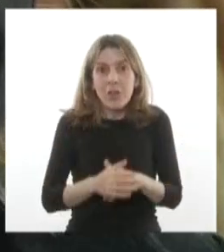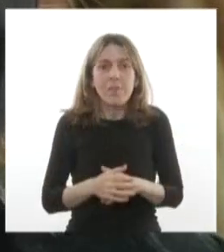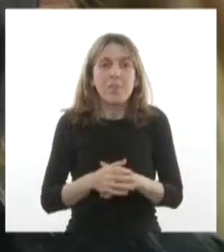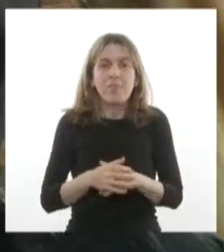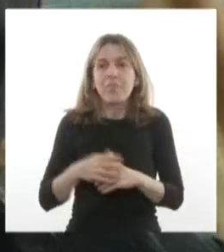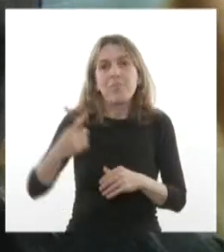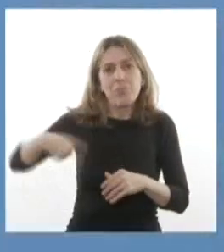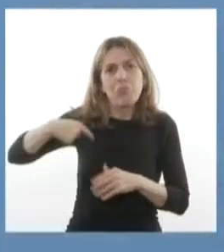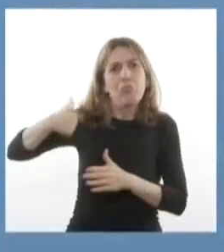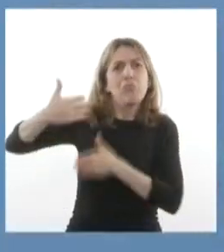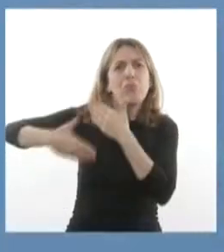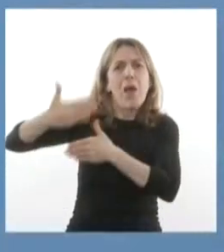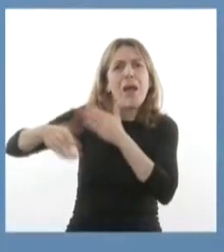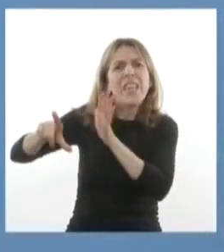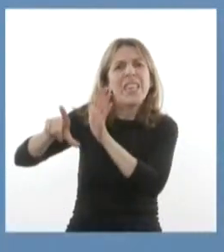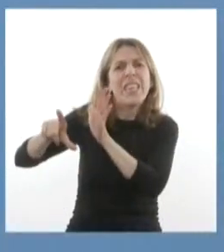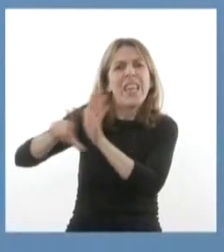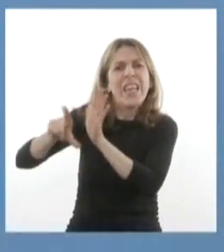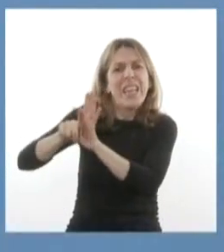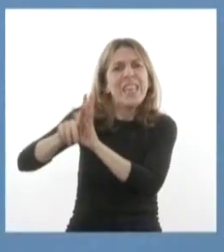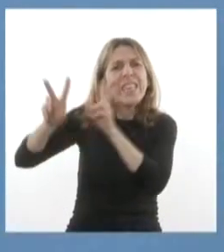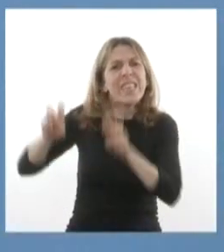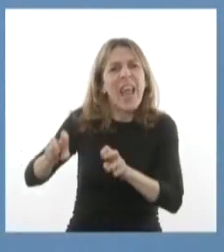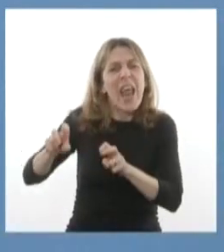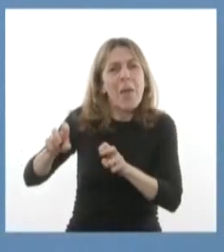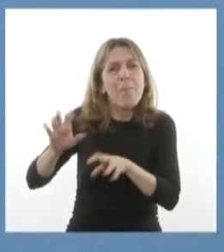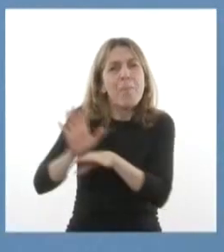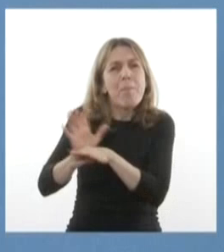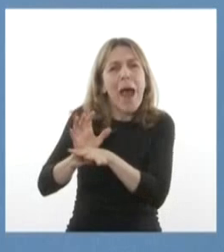pudimos avanzar con la ley del acceso a la interrupción voluntaria del embarazo,